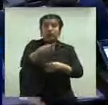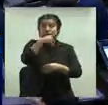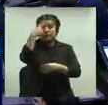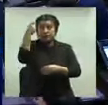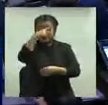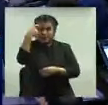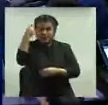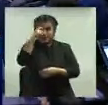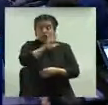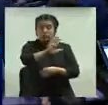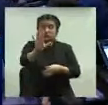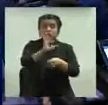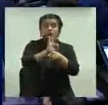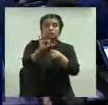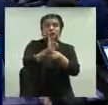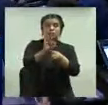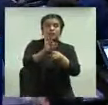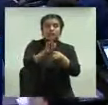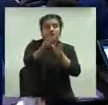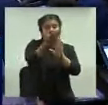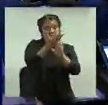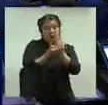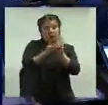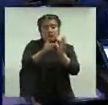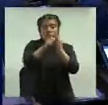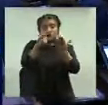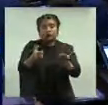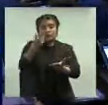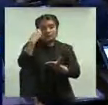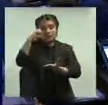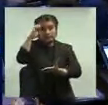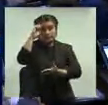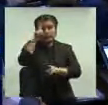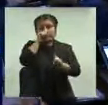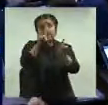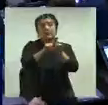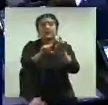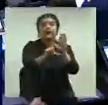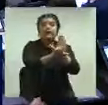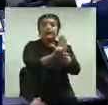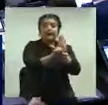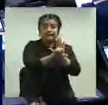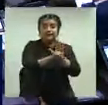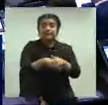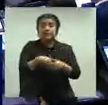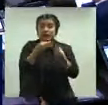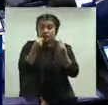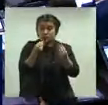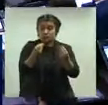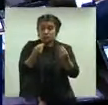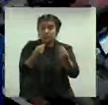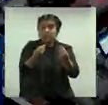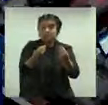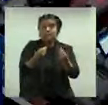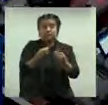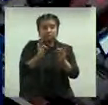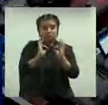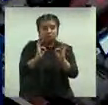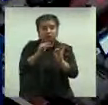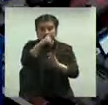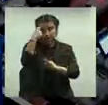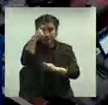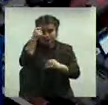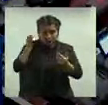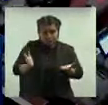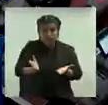desempeño de sus funciones constitucionales y legales. Muchos éxitos en esta ardua